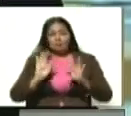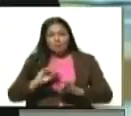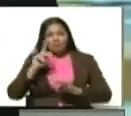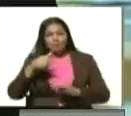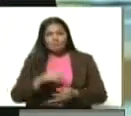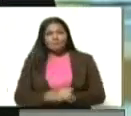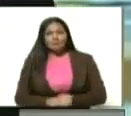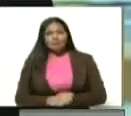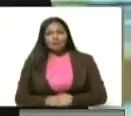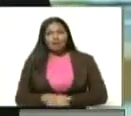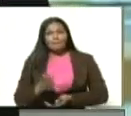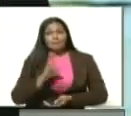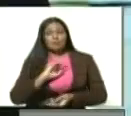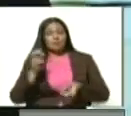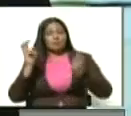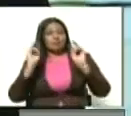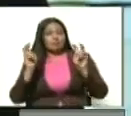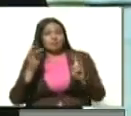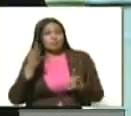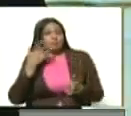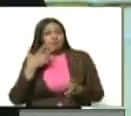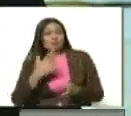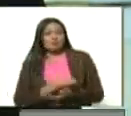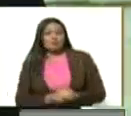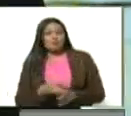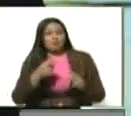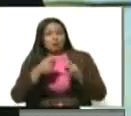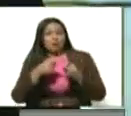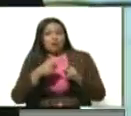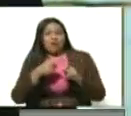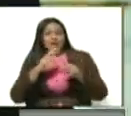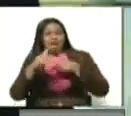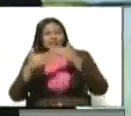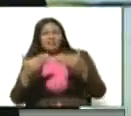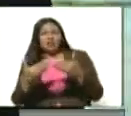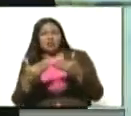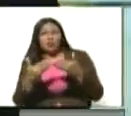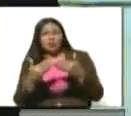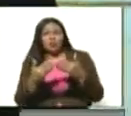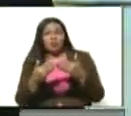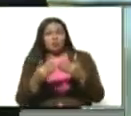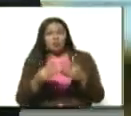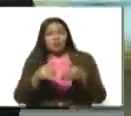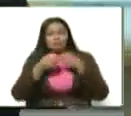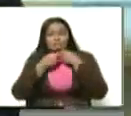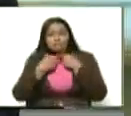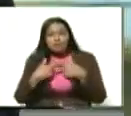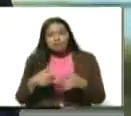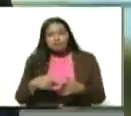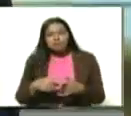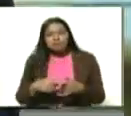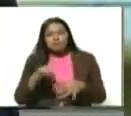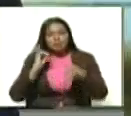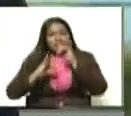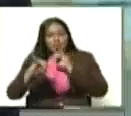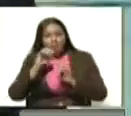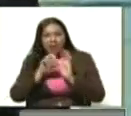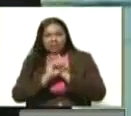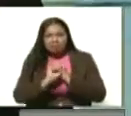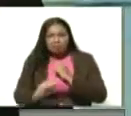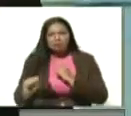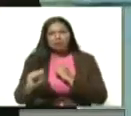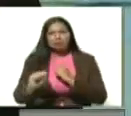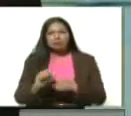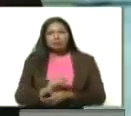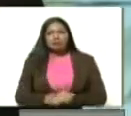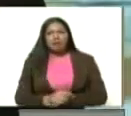a estos temas. Hay temas, por ejemplo, que pueden causar polémica como el aborto, ¿no? Temas que quizás, inclusive uno lo ve en las redes sociales, hay